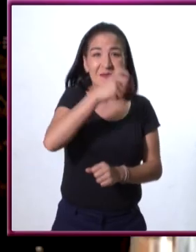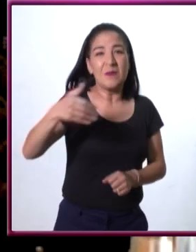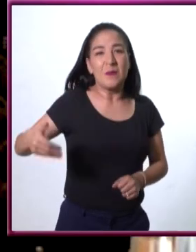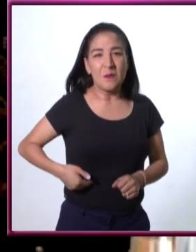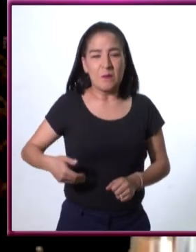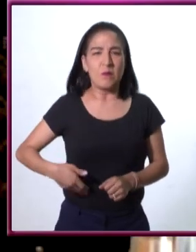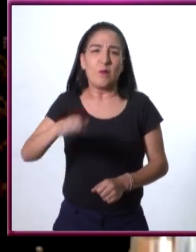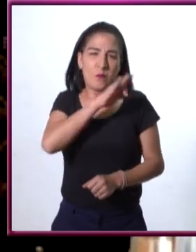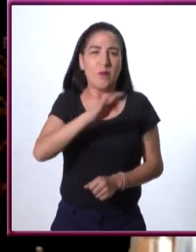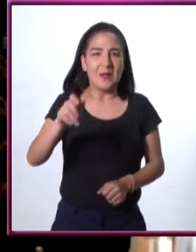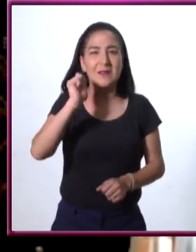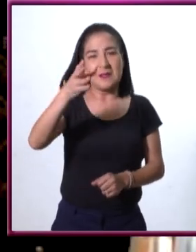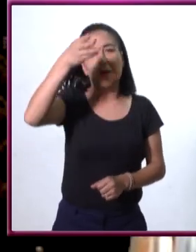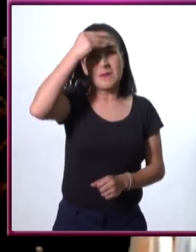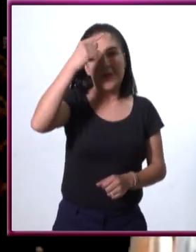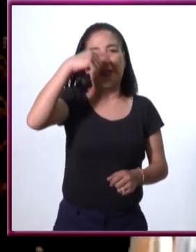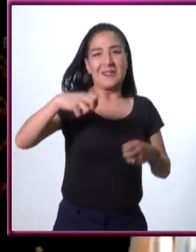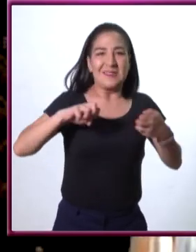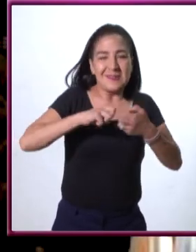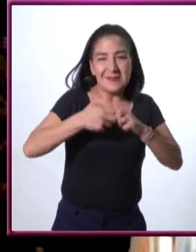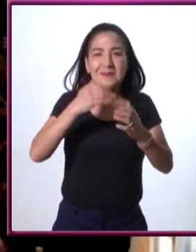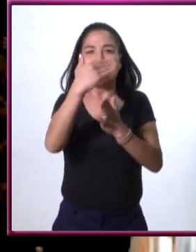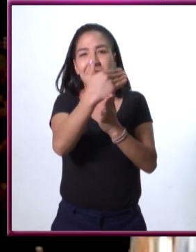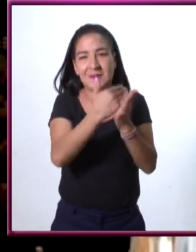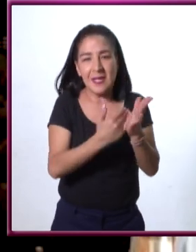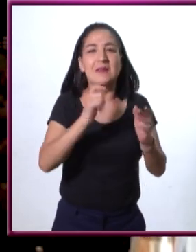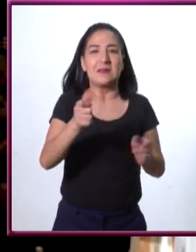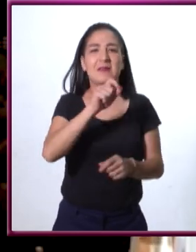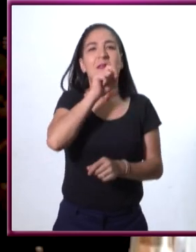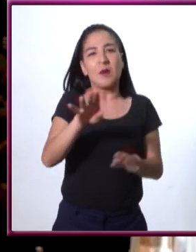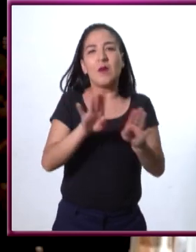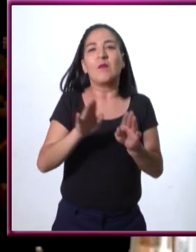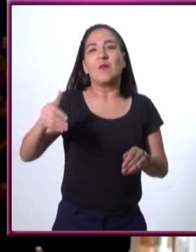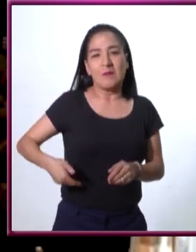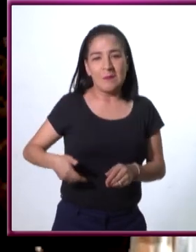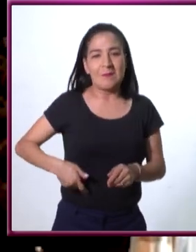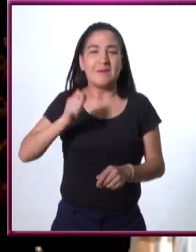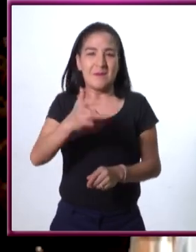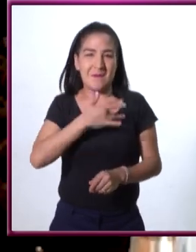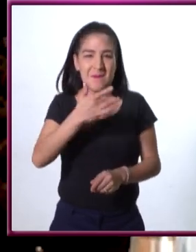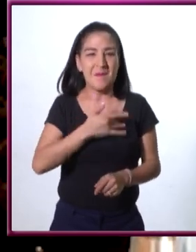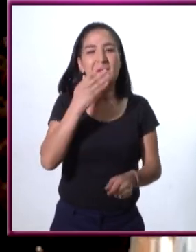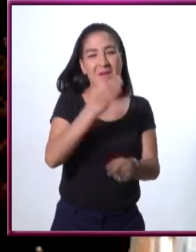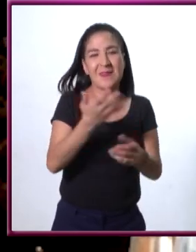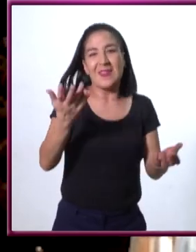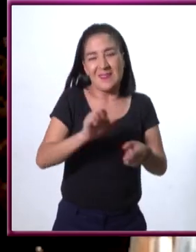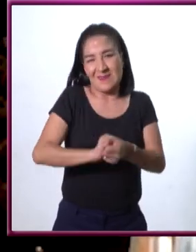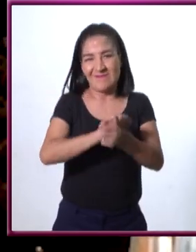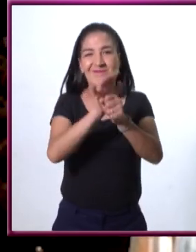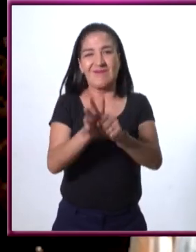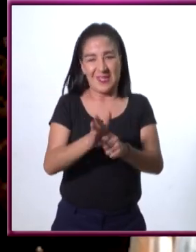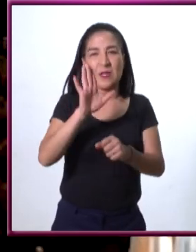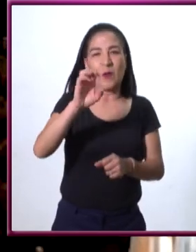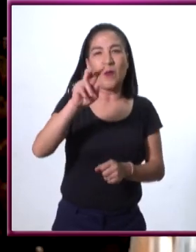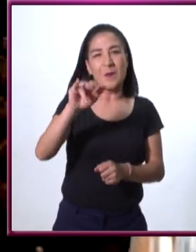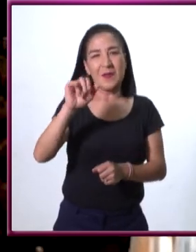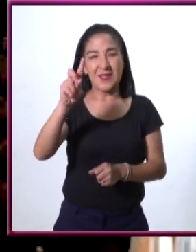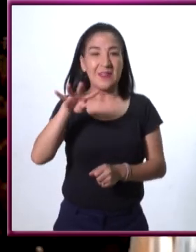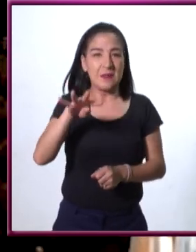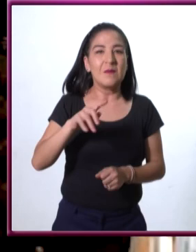que no sea con un castigo? Definitivamente, en nuestros programas con padres e hijos, lo primero que hacemos es